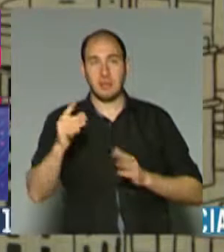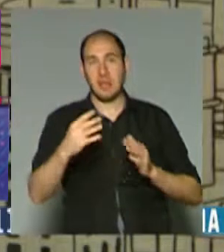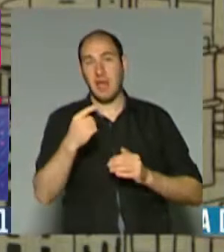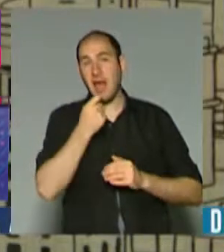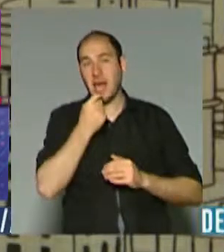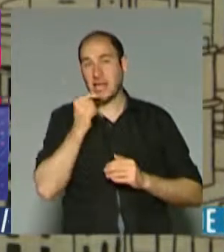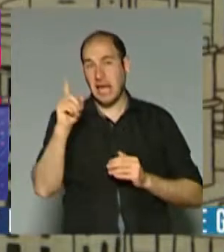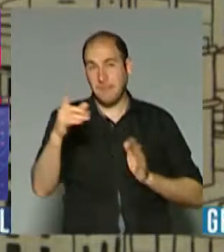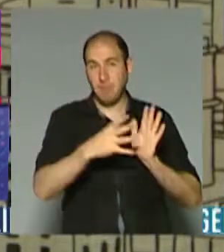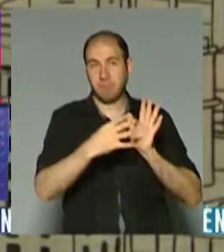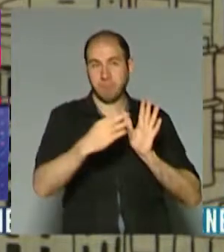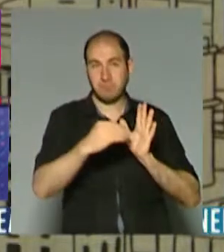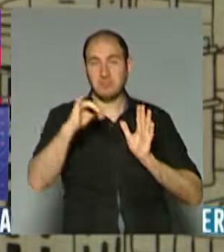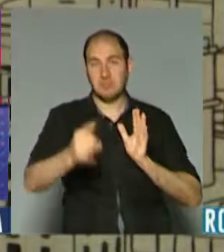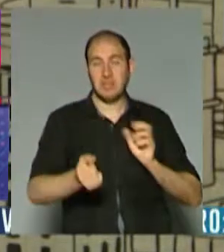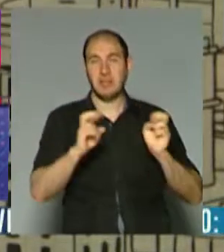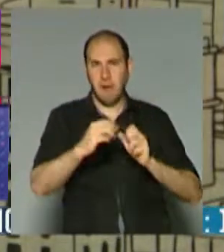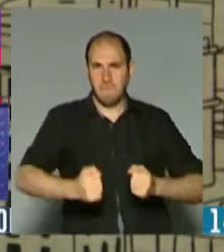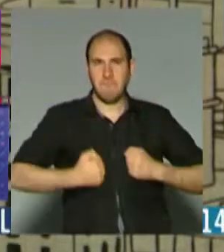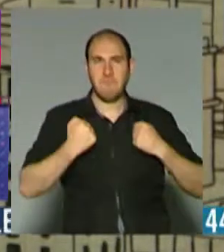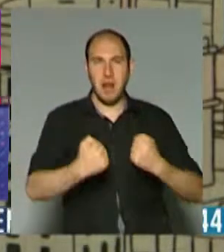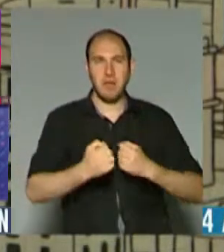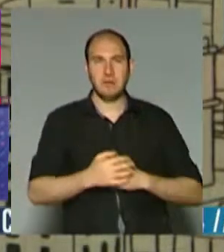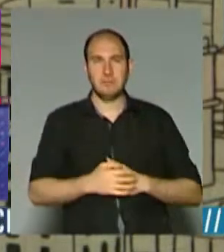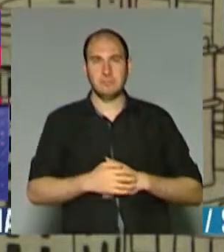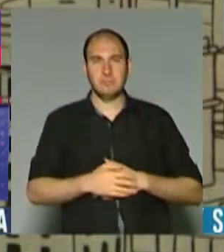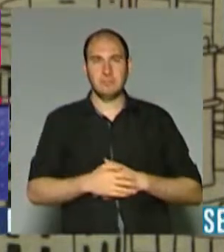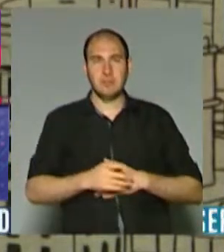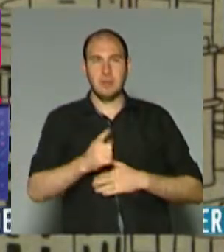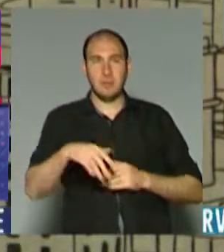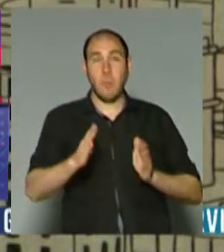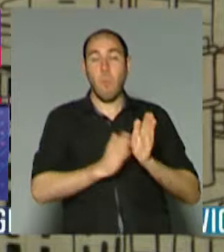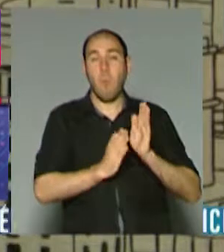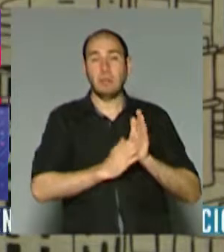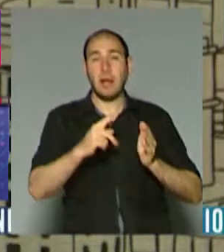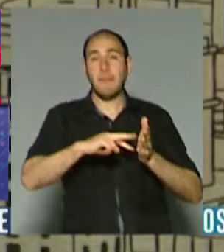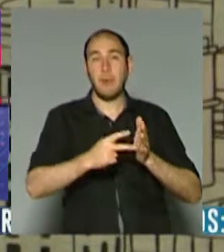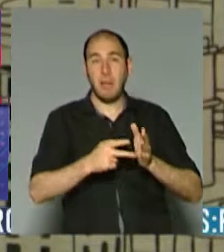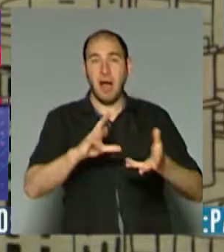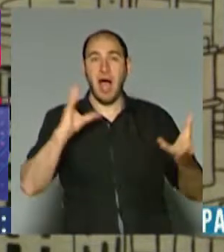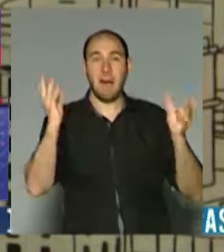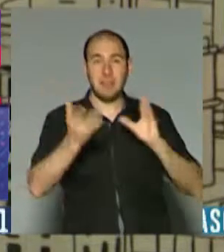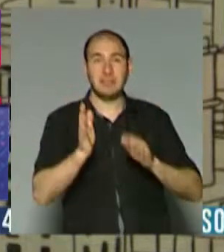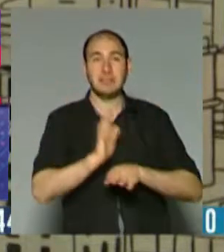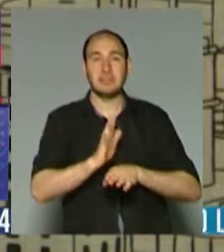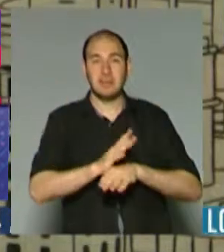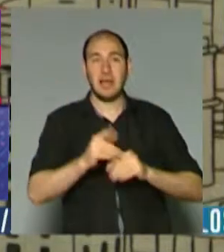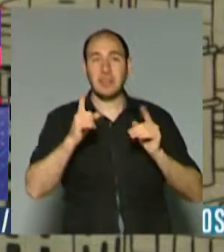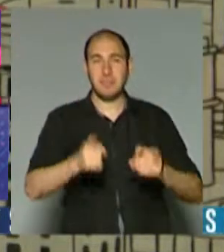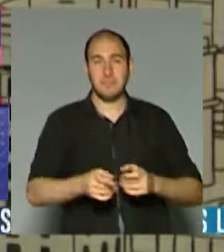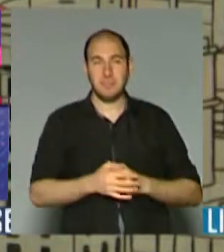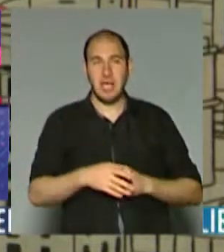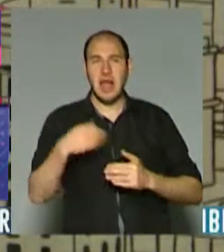ejemplo, digamos, a seguir en cuanto a la valentía de poder llegar a vislumbrarlo como el problema ambiental que representa y como